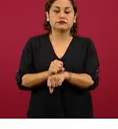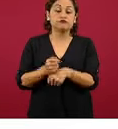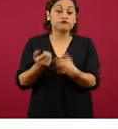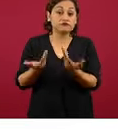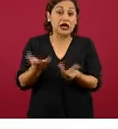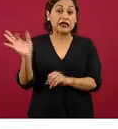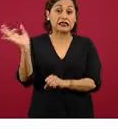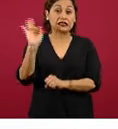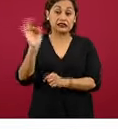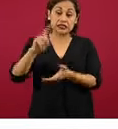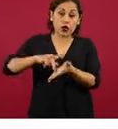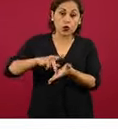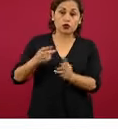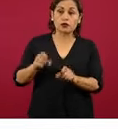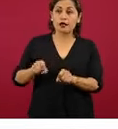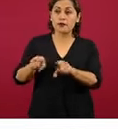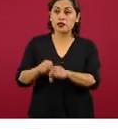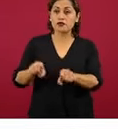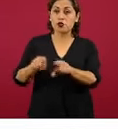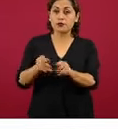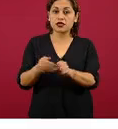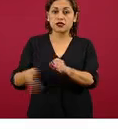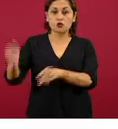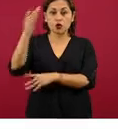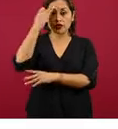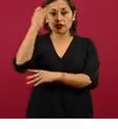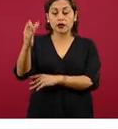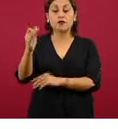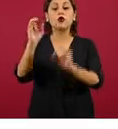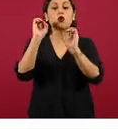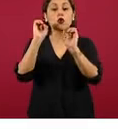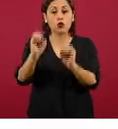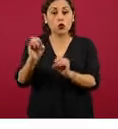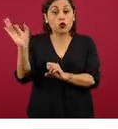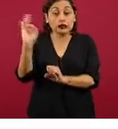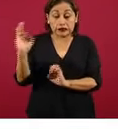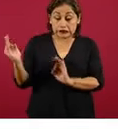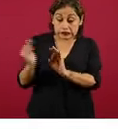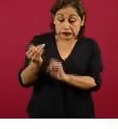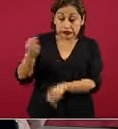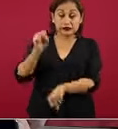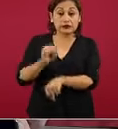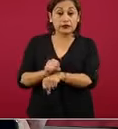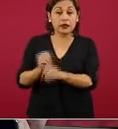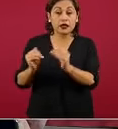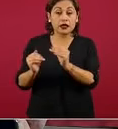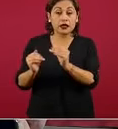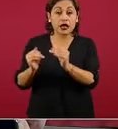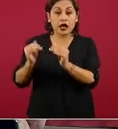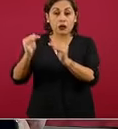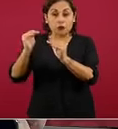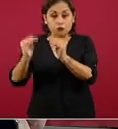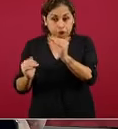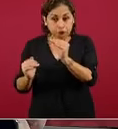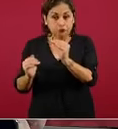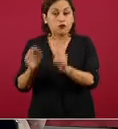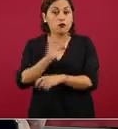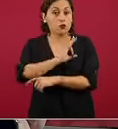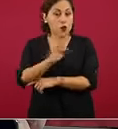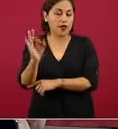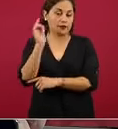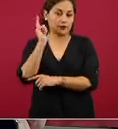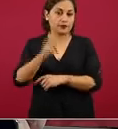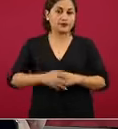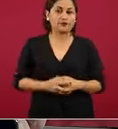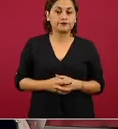una nueva meseta o que podamos cerrar todavía la semana con un pequeño decremento. Y también